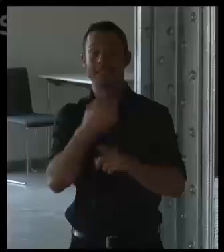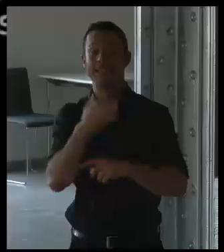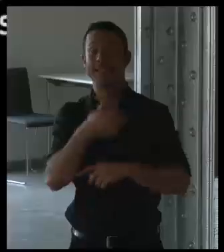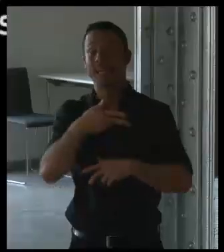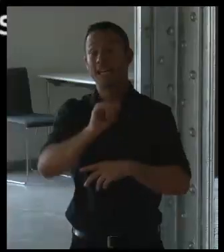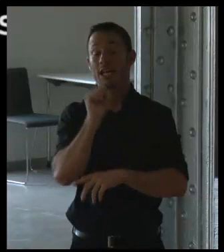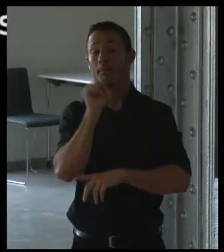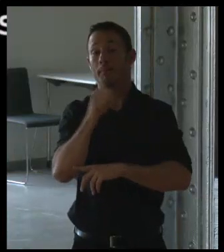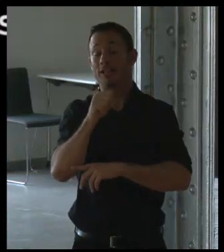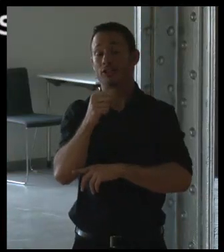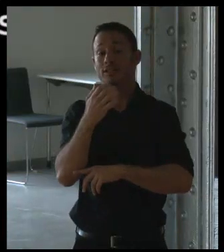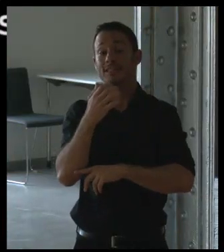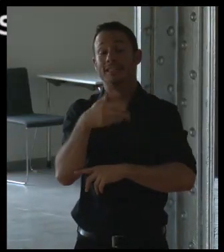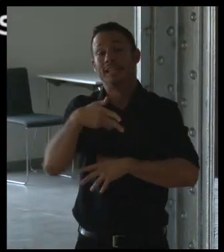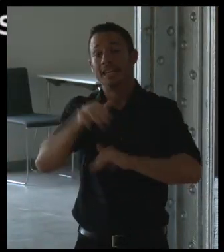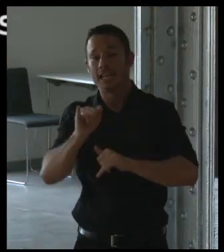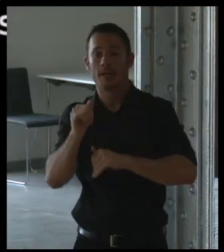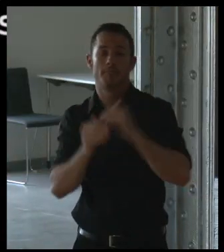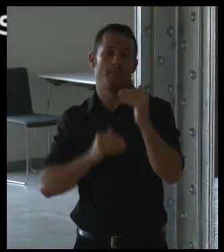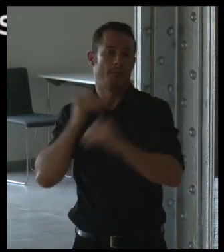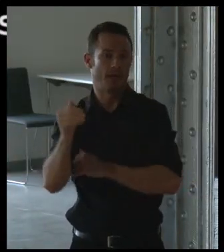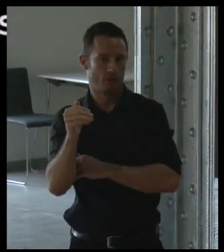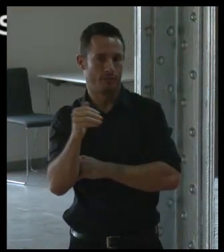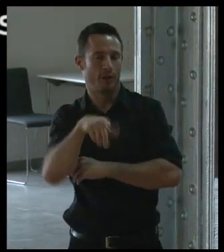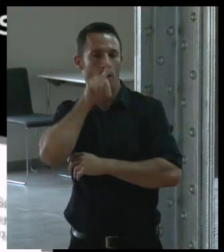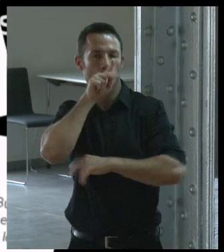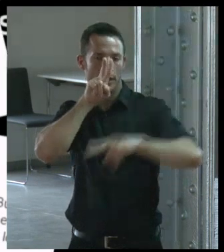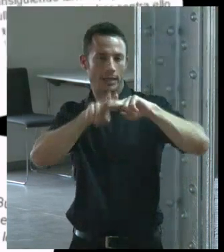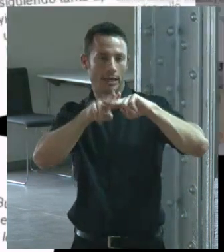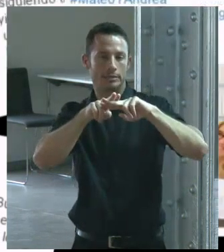Y eso es lo que vamos a hacer a través de Twitter a partir de hoy con este hashtag.